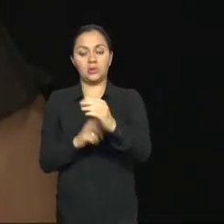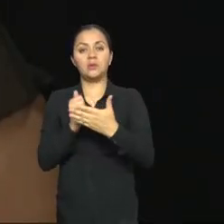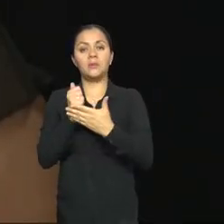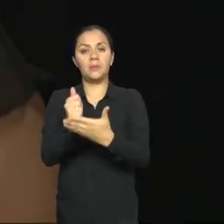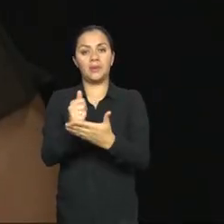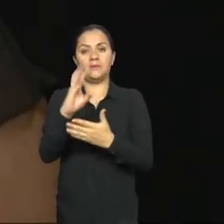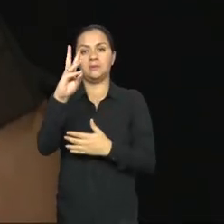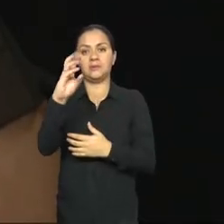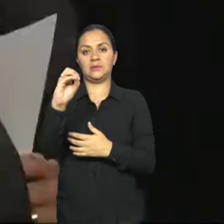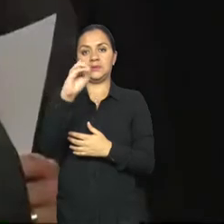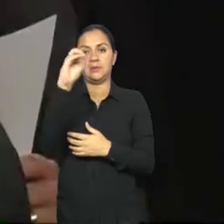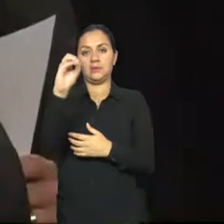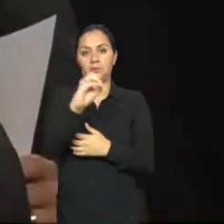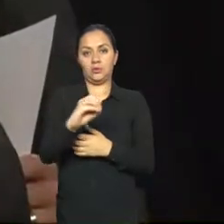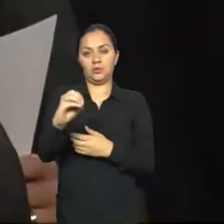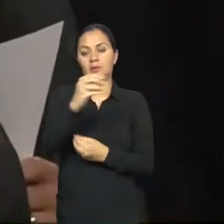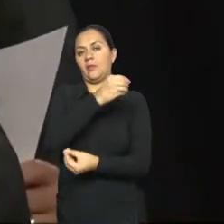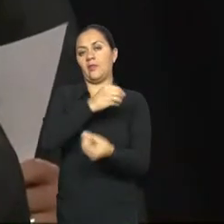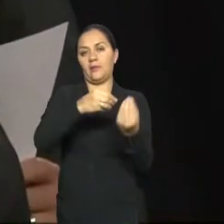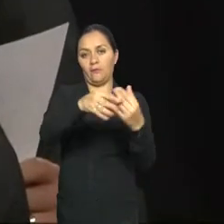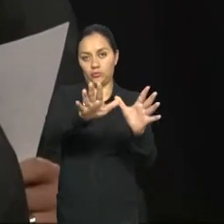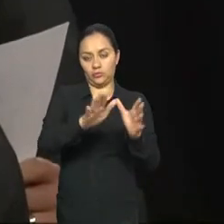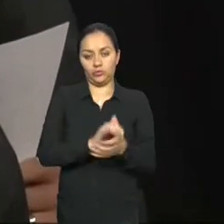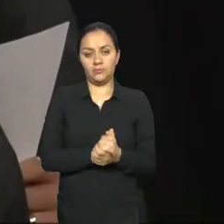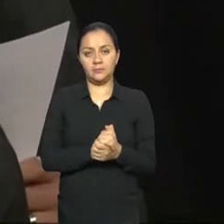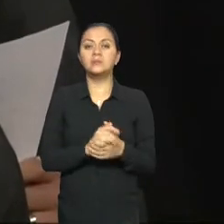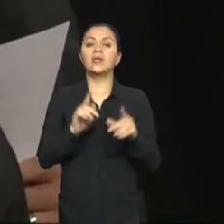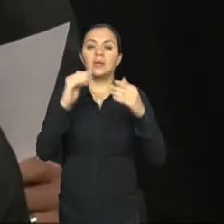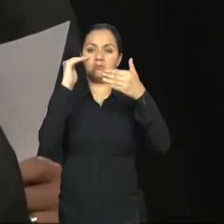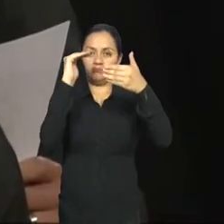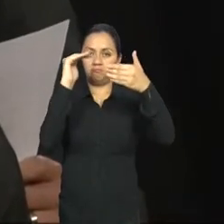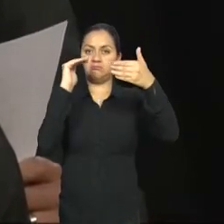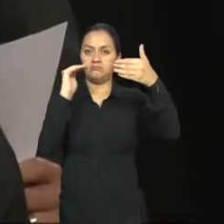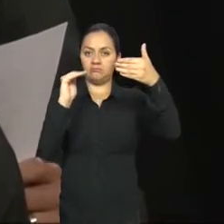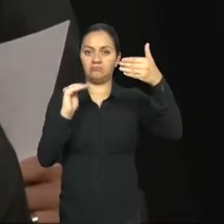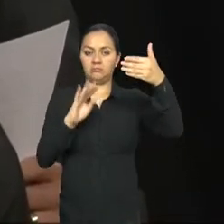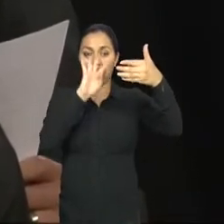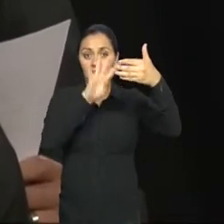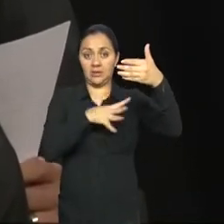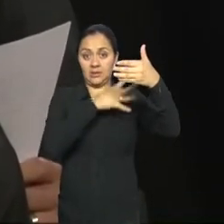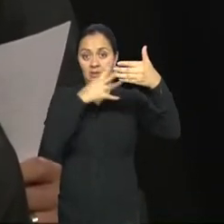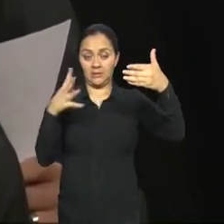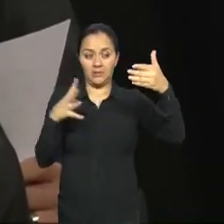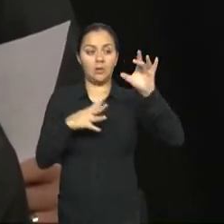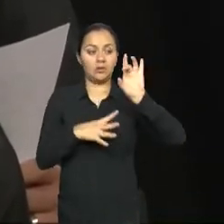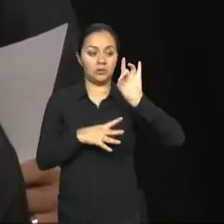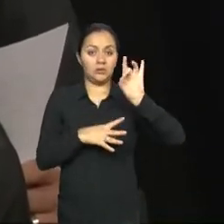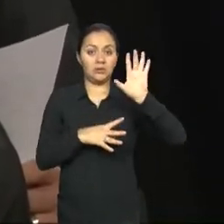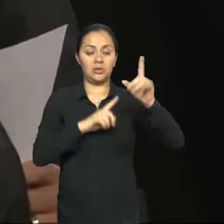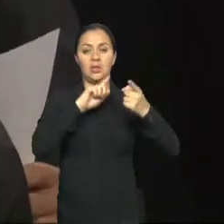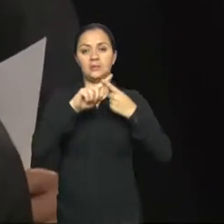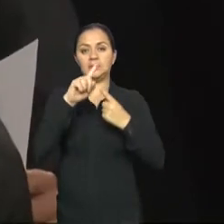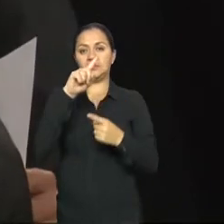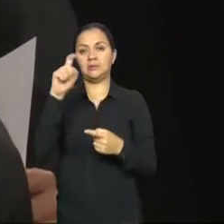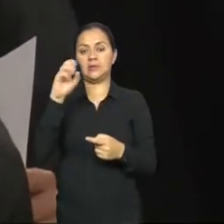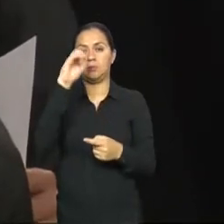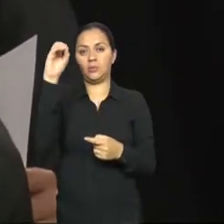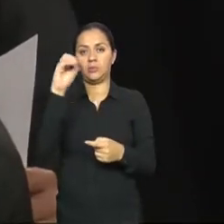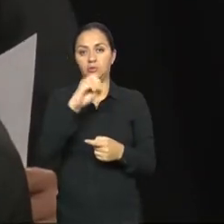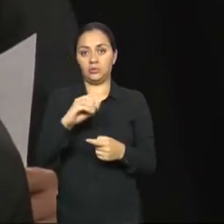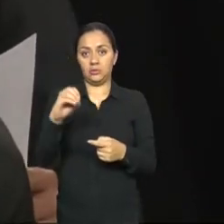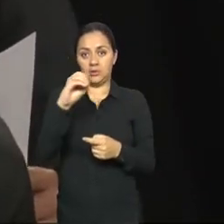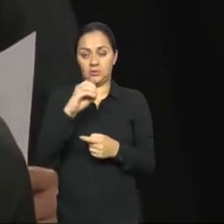del 60% de esa devolución que hemos hablado. Correcto. Y así sucesivamente hasta llegar del 85 al 100%. El 60% de los